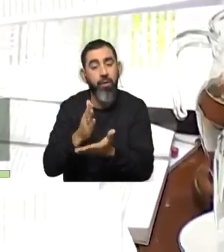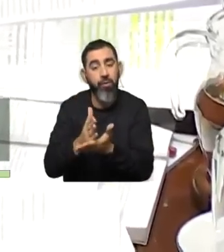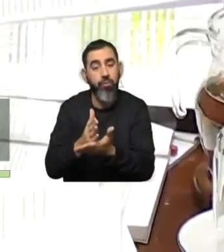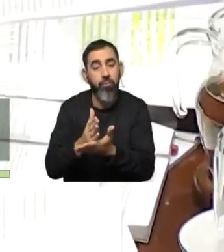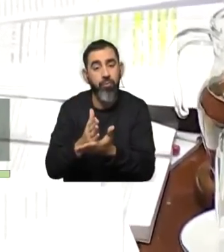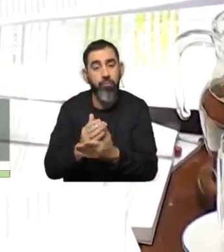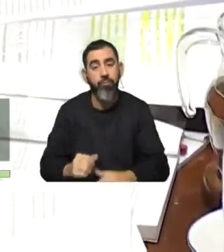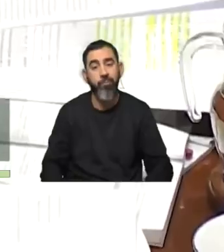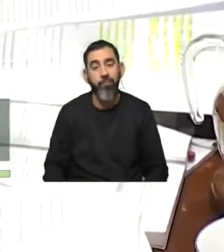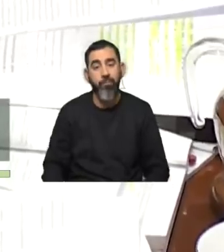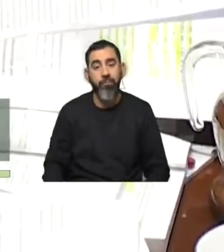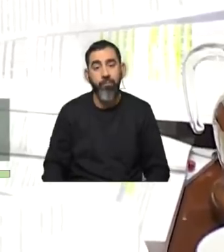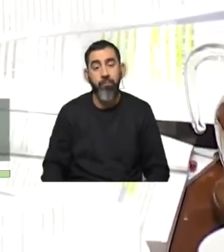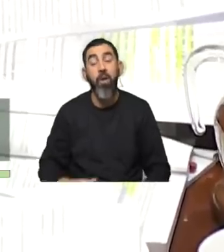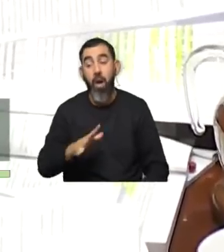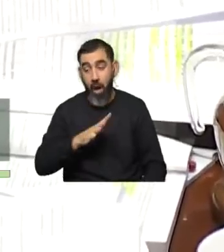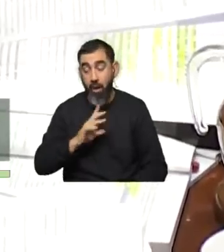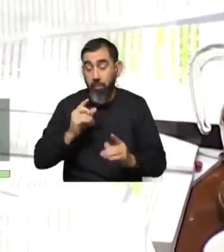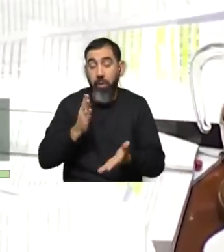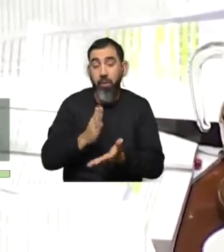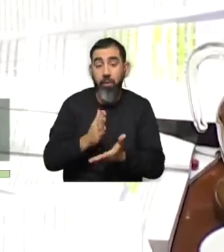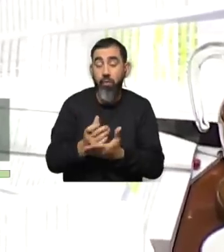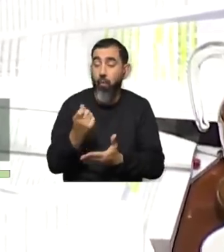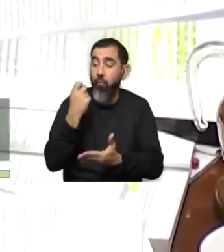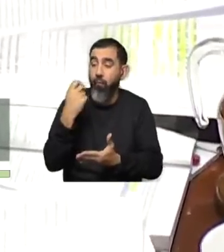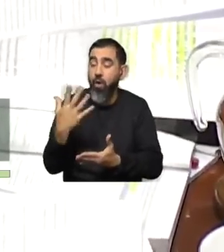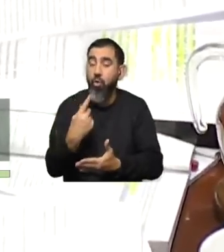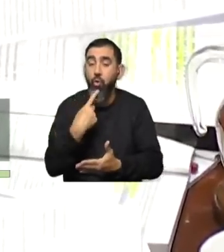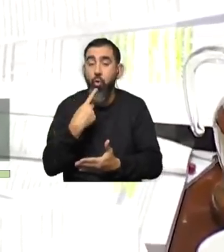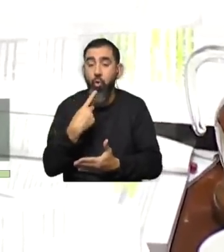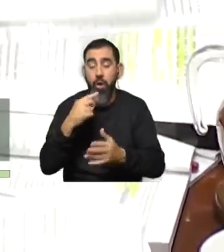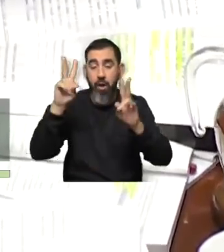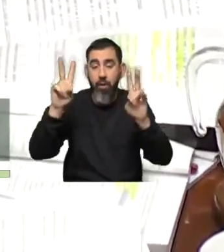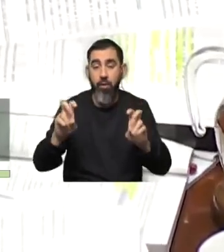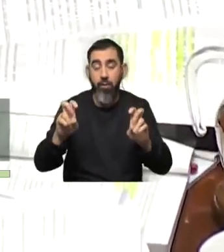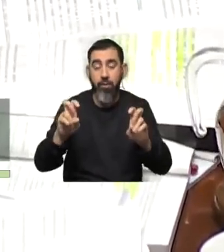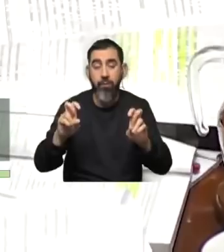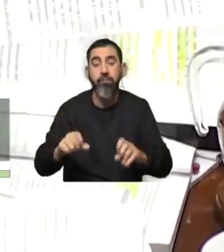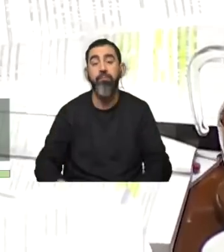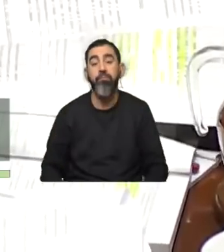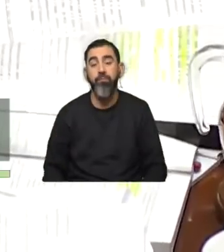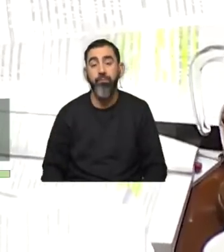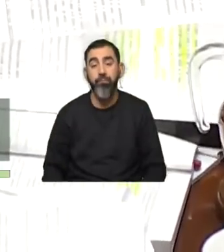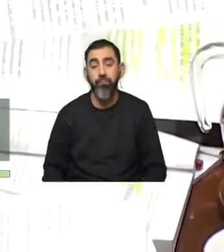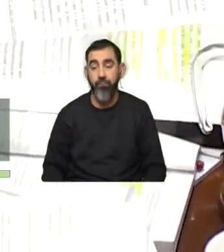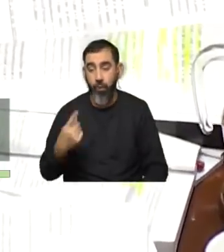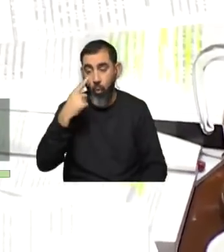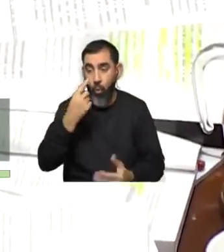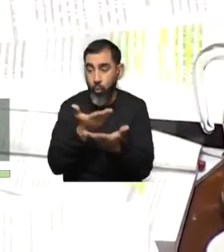Sí, y tenemos todo el derecho a valorar políticamente, arriba de la mesa,